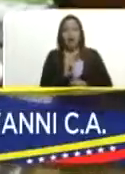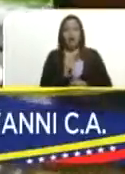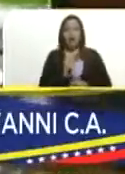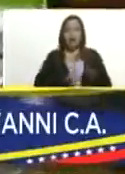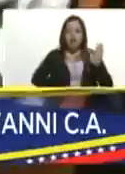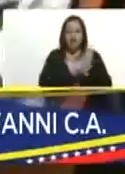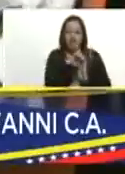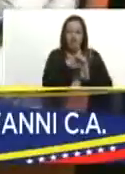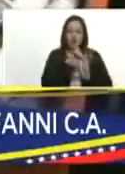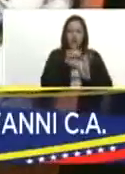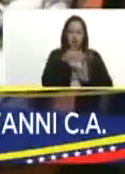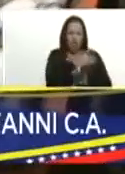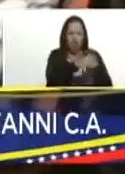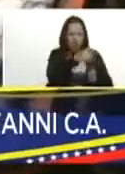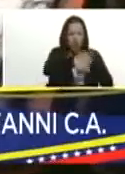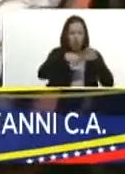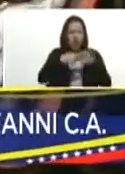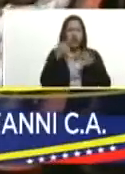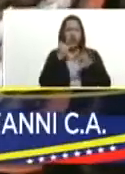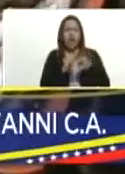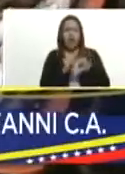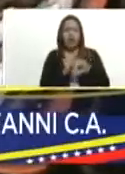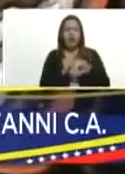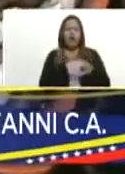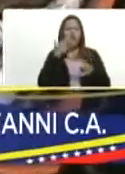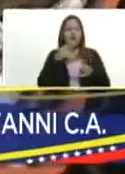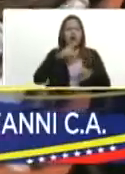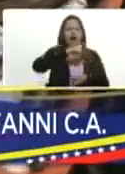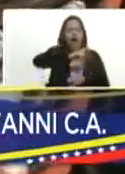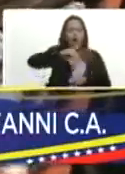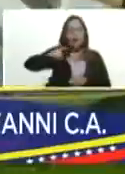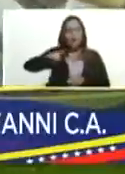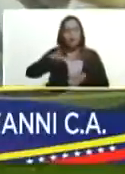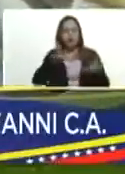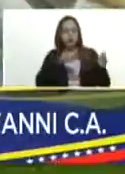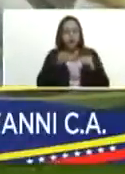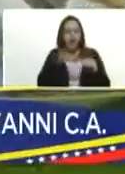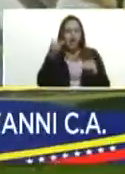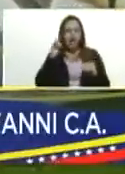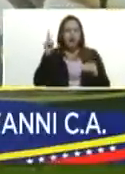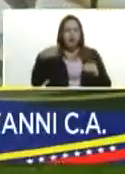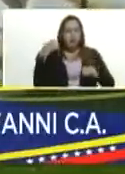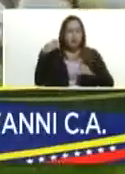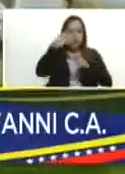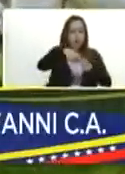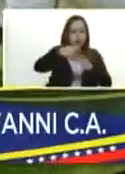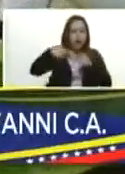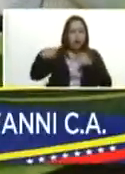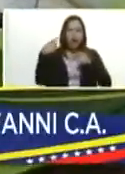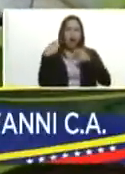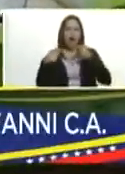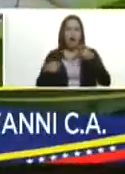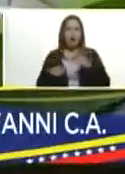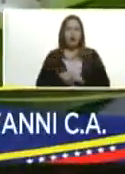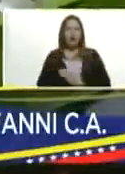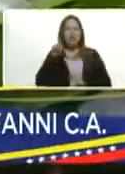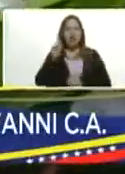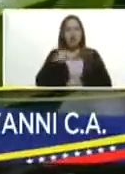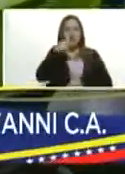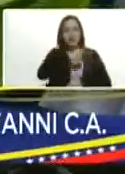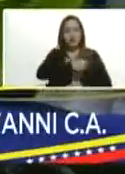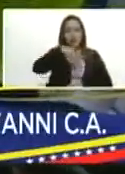que es el cultivo, como tenemos por allá el camarón, como de la pesca, que son todos los demás recursos, como pulpos,